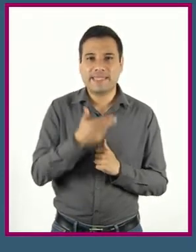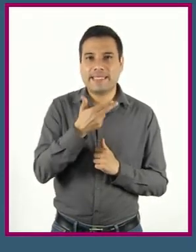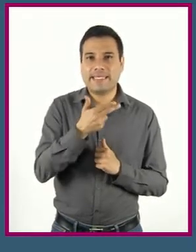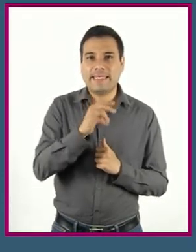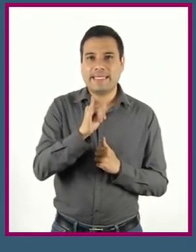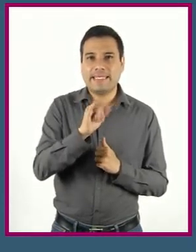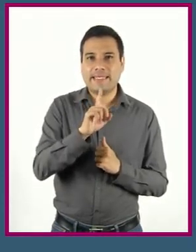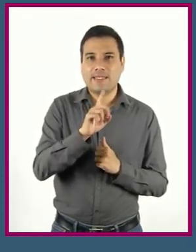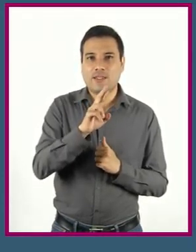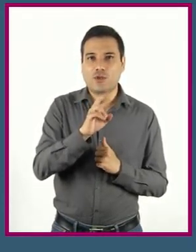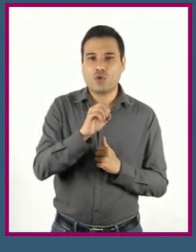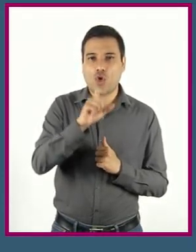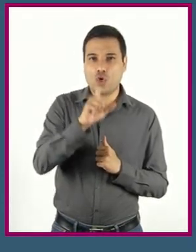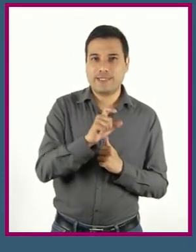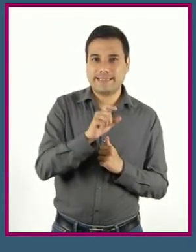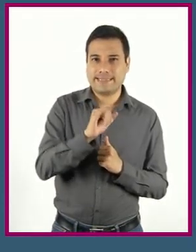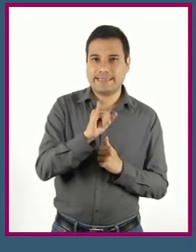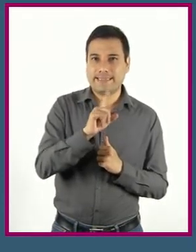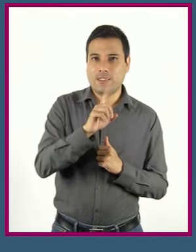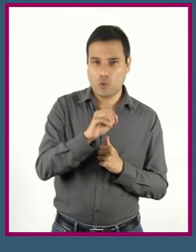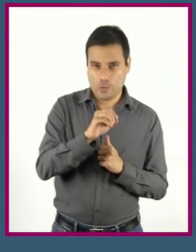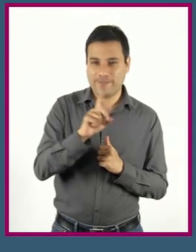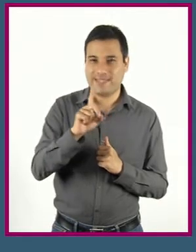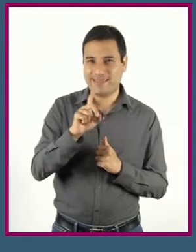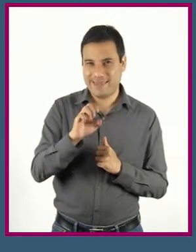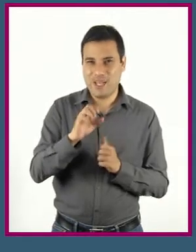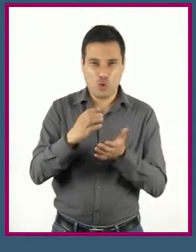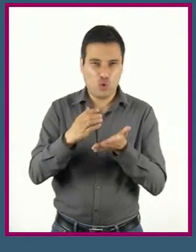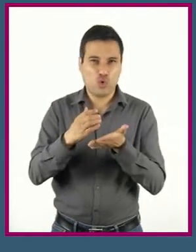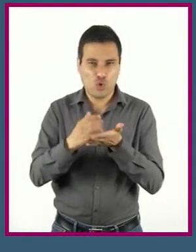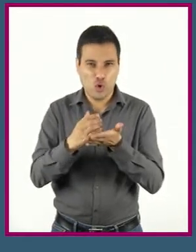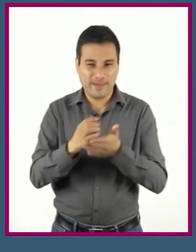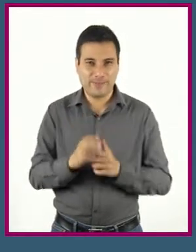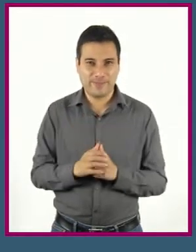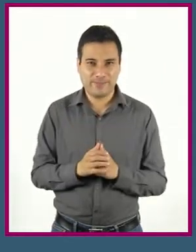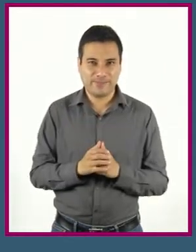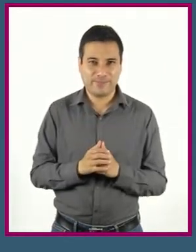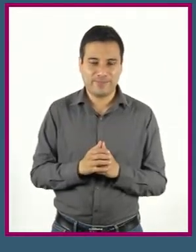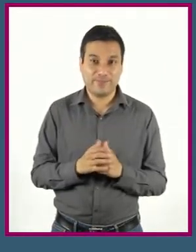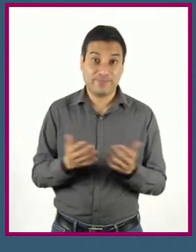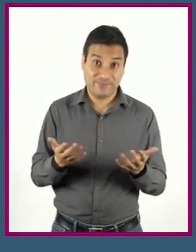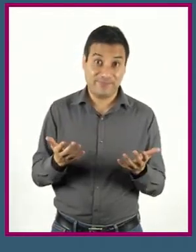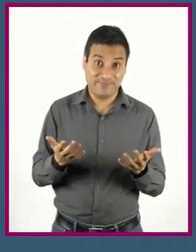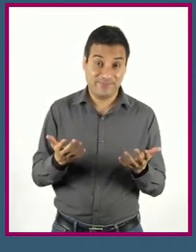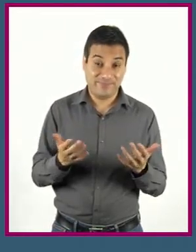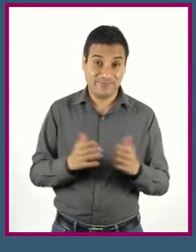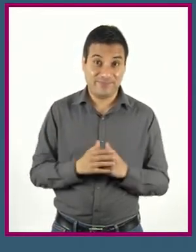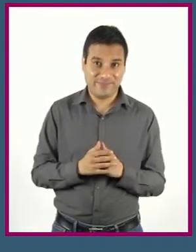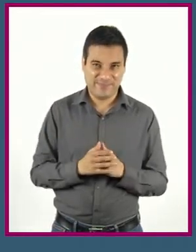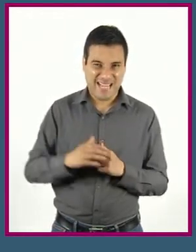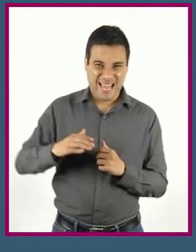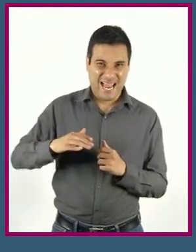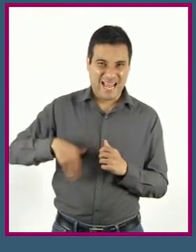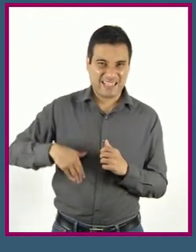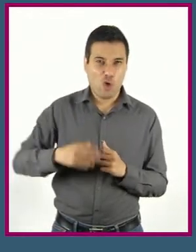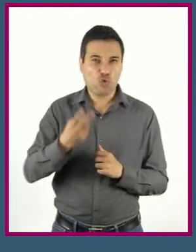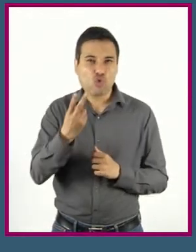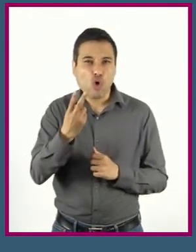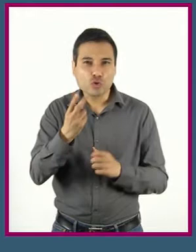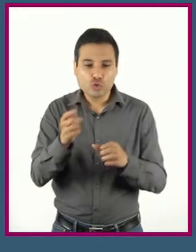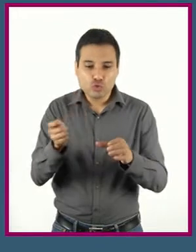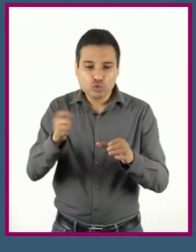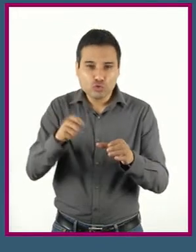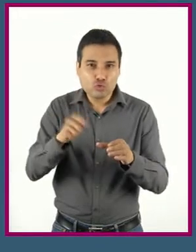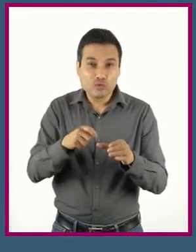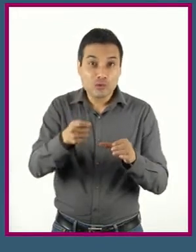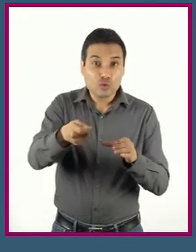de cobre, que es el precipitado. Sulfato de cobre reacciona con hidróxido de sodio